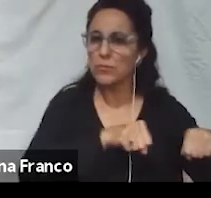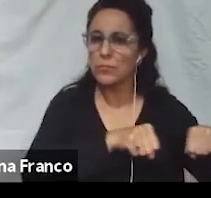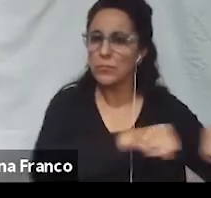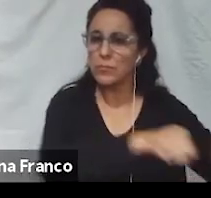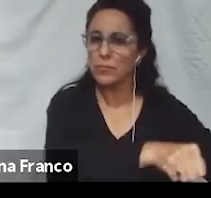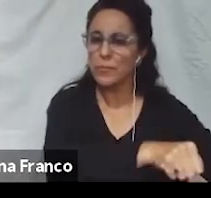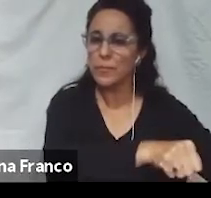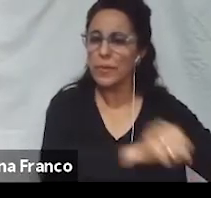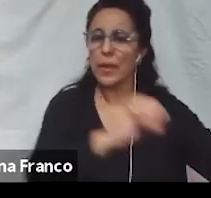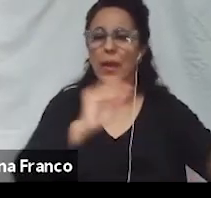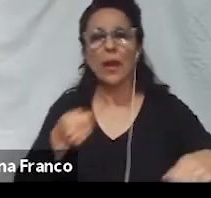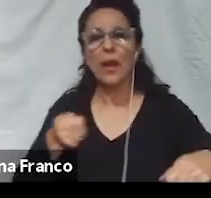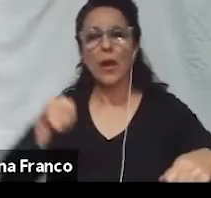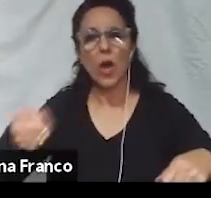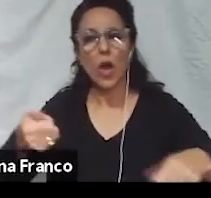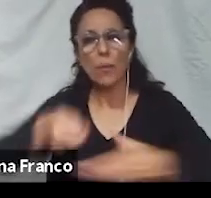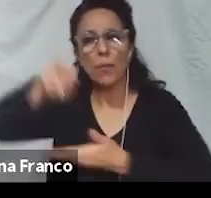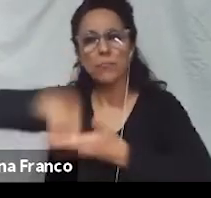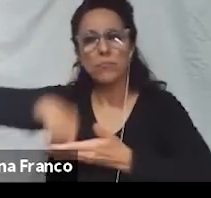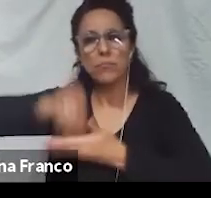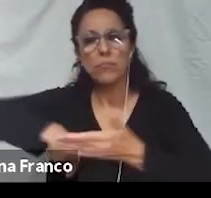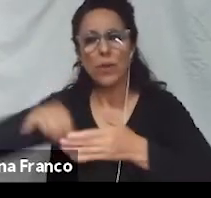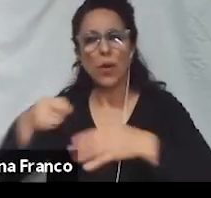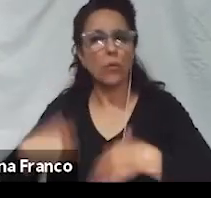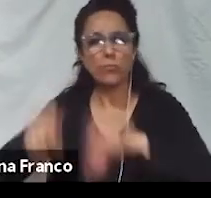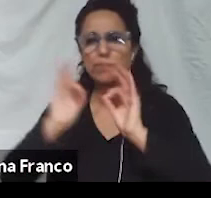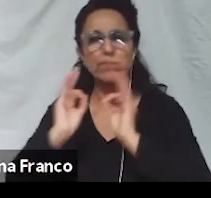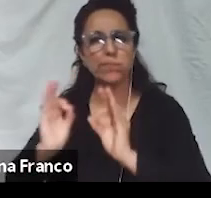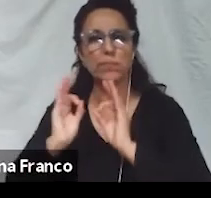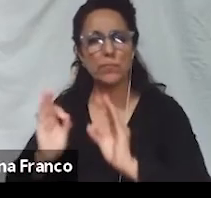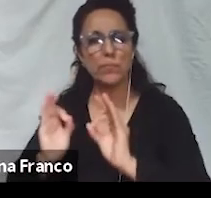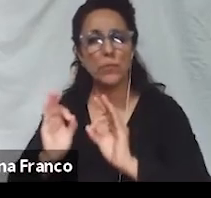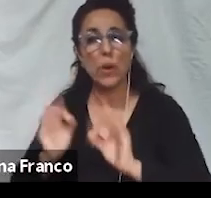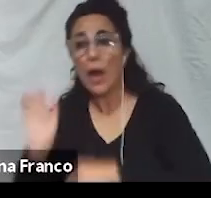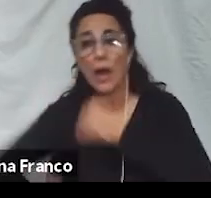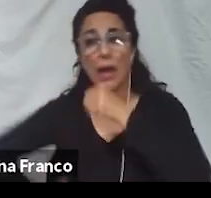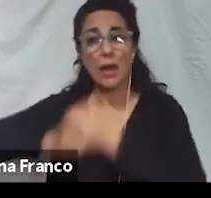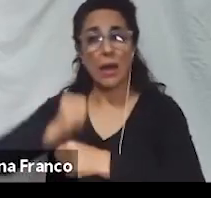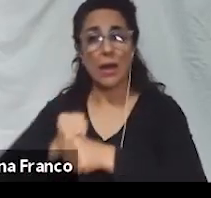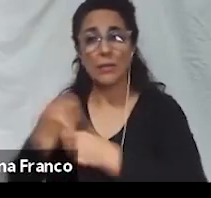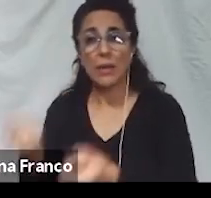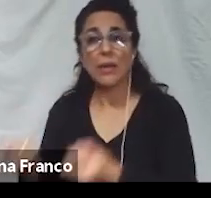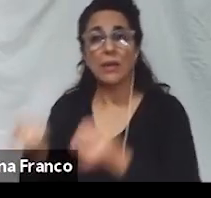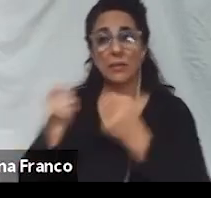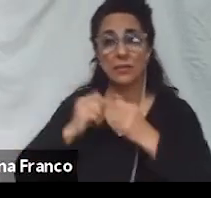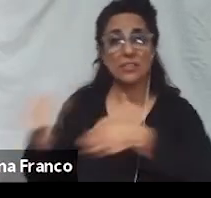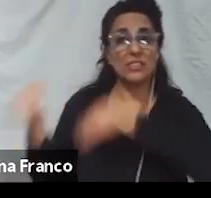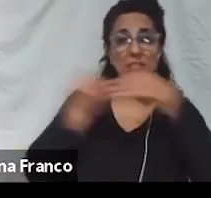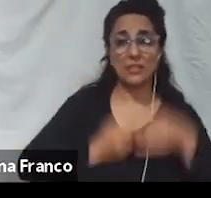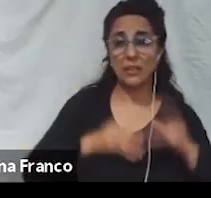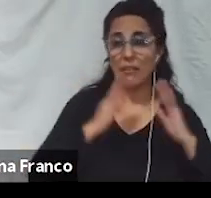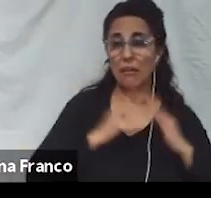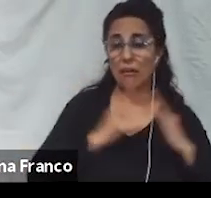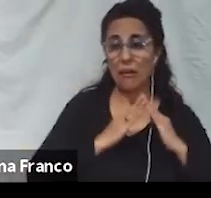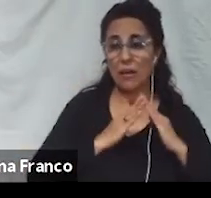el momento en el que va al checkout, el momento de pago, todo hasta que el cliente recibe el producto. Todo eso